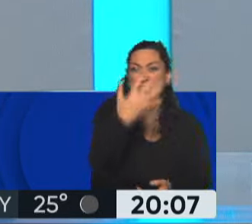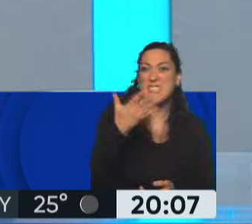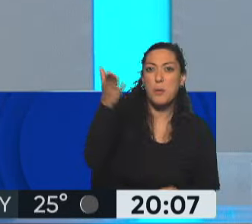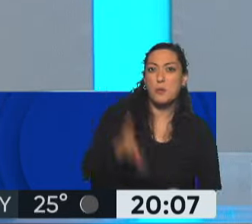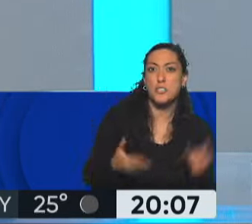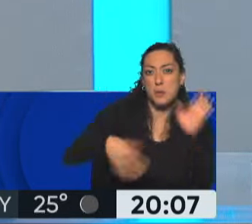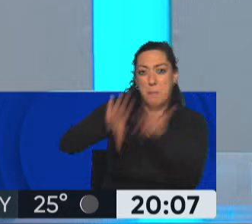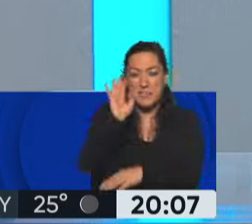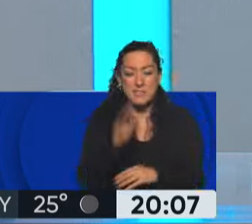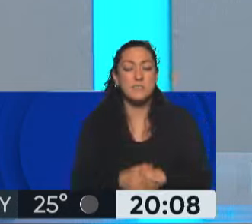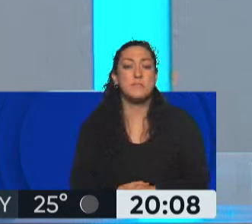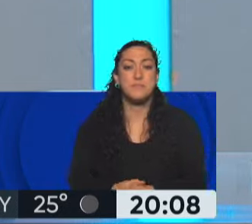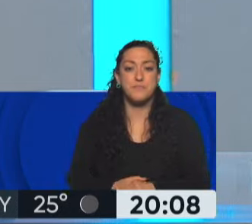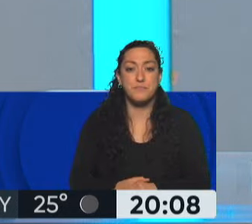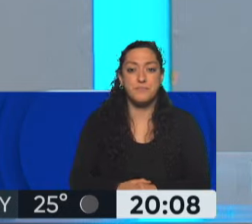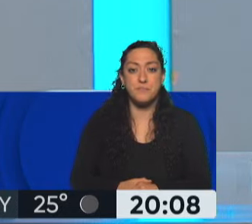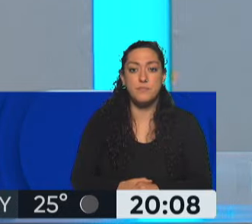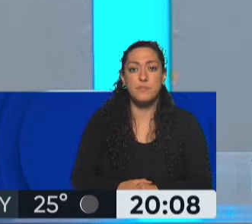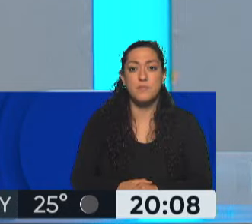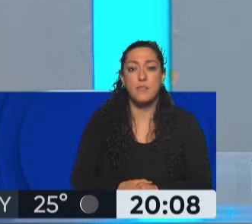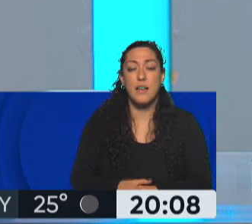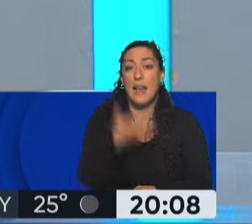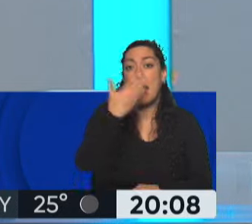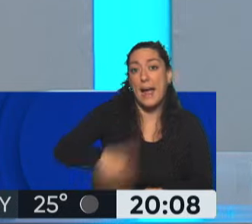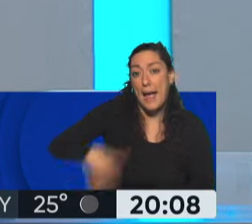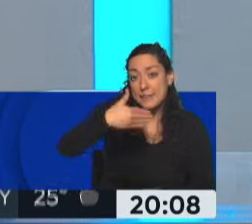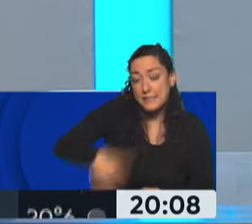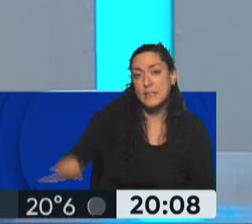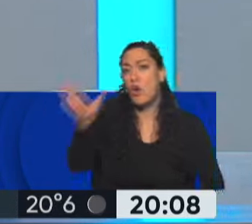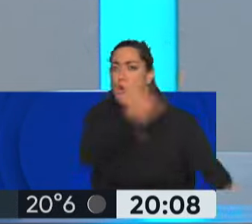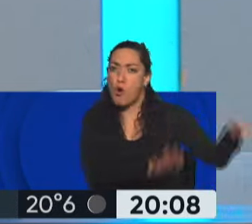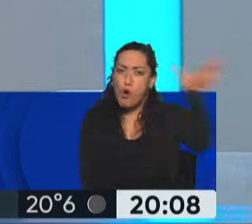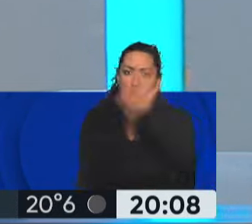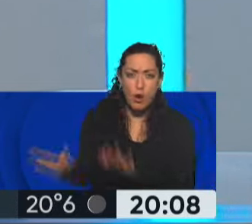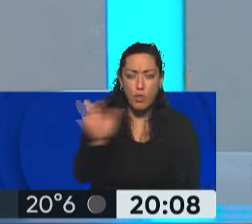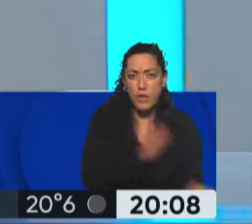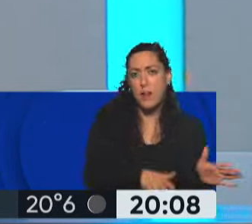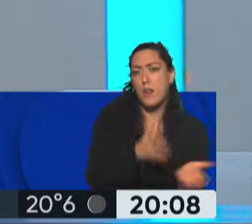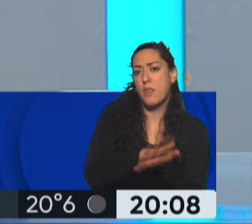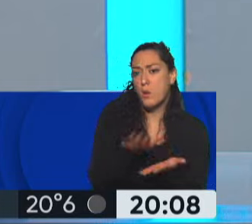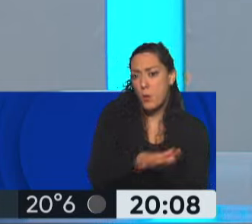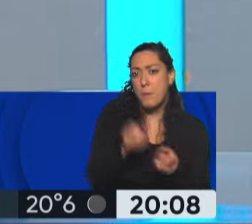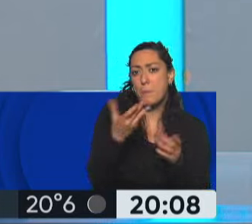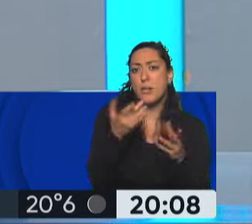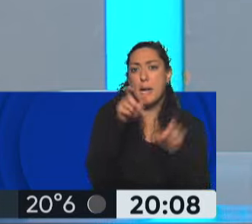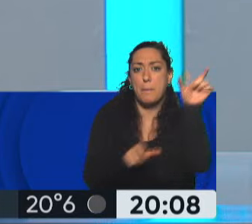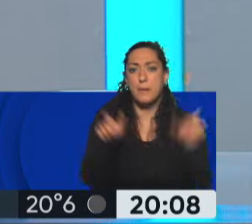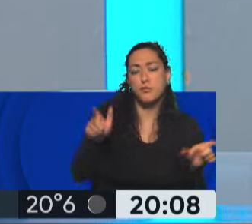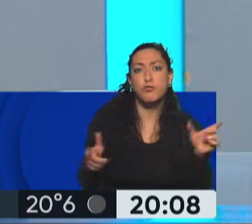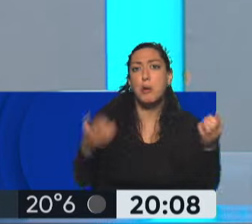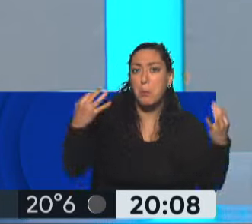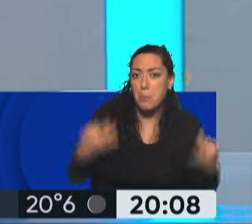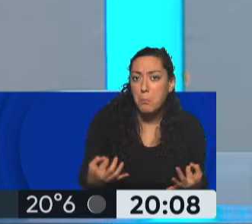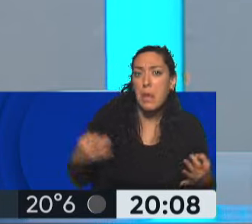eh logramos que el orden a las calles vuelvan cuando prácticamente el argentino de bien no podía transitar y no